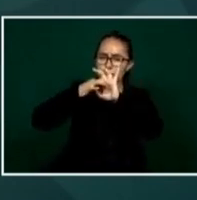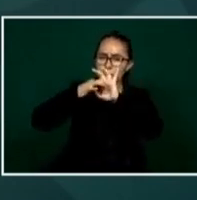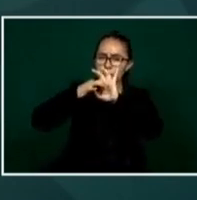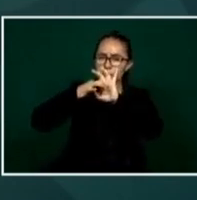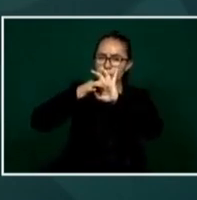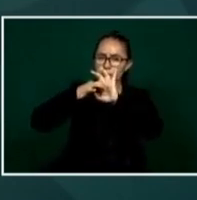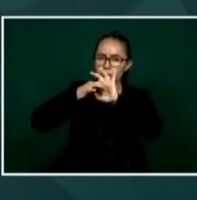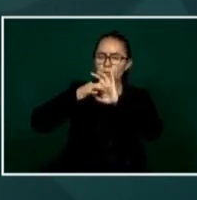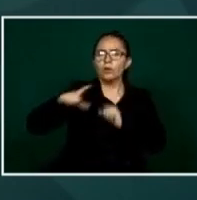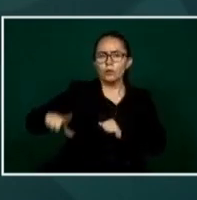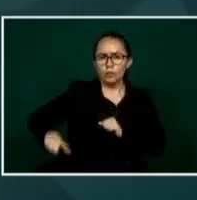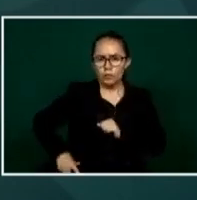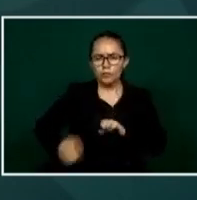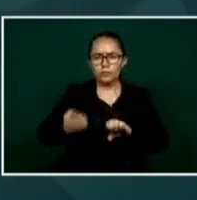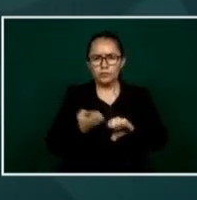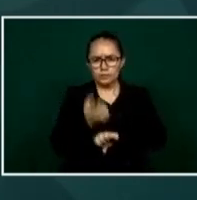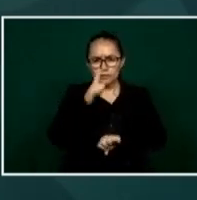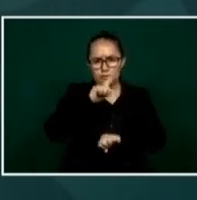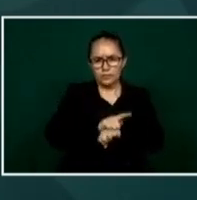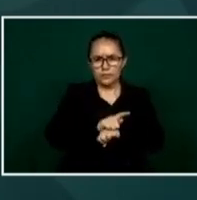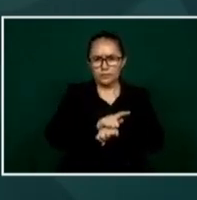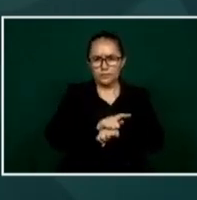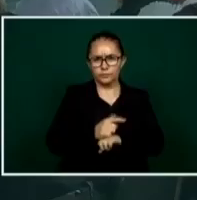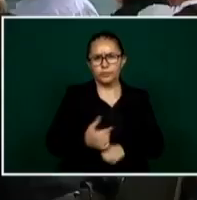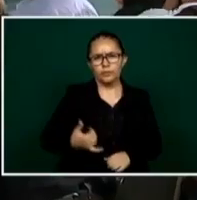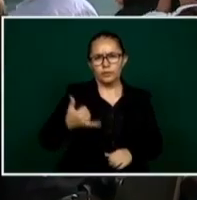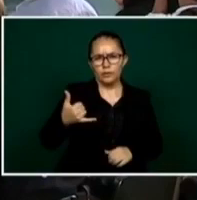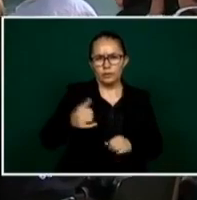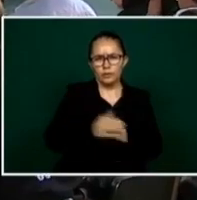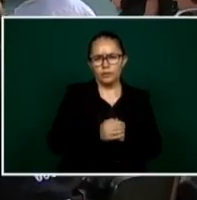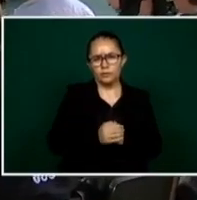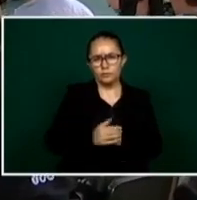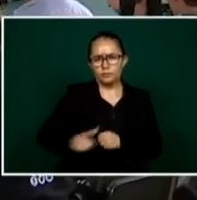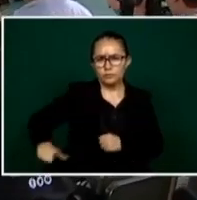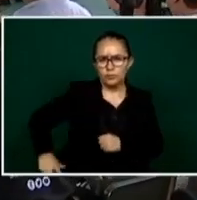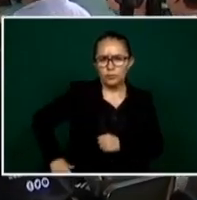con el gobierno estatal y con los gobiernos